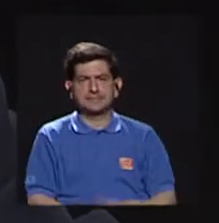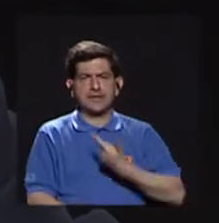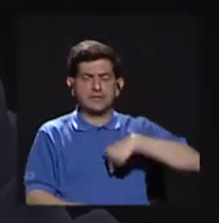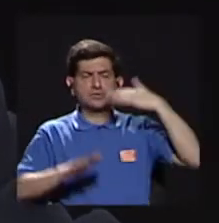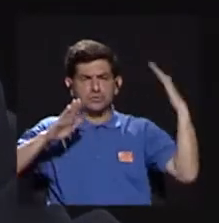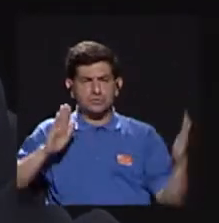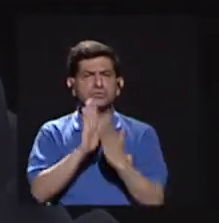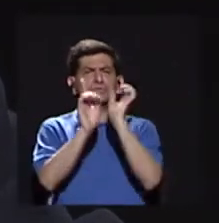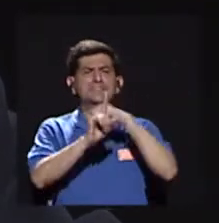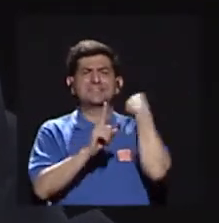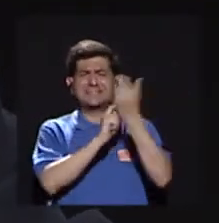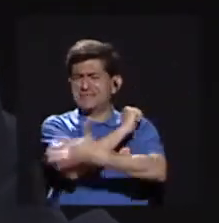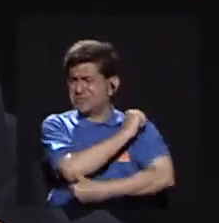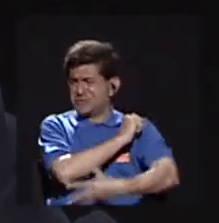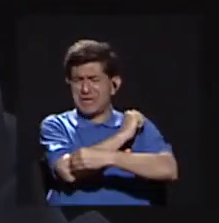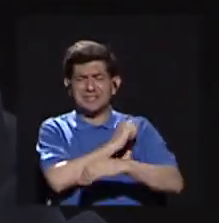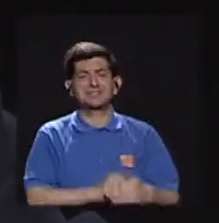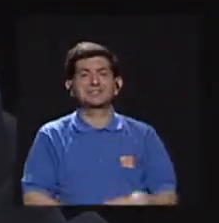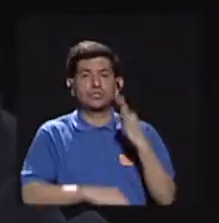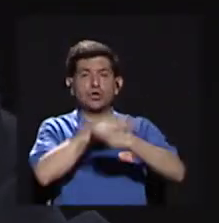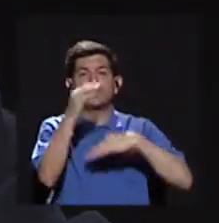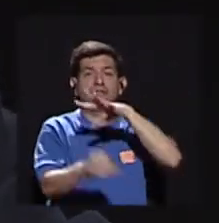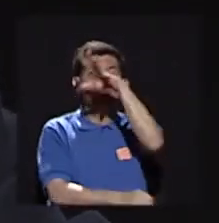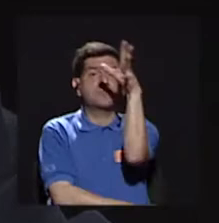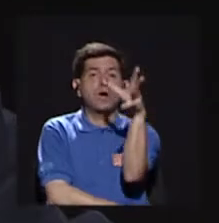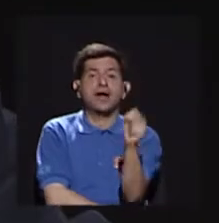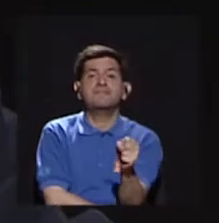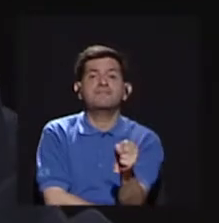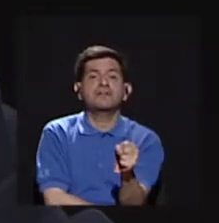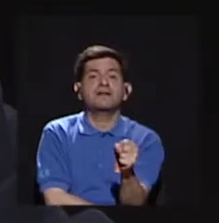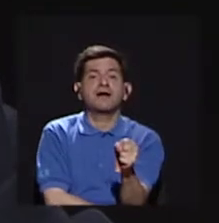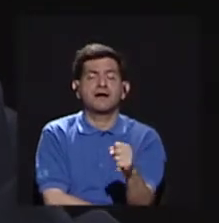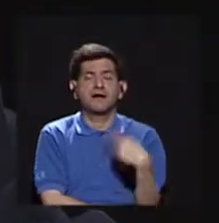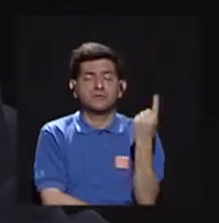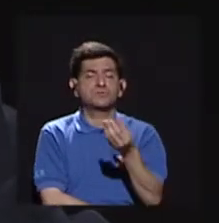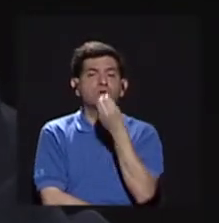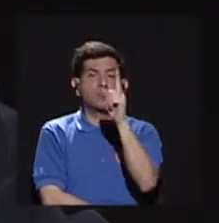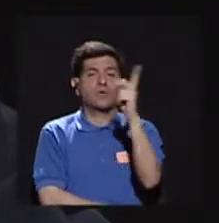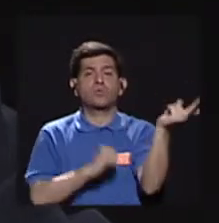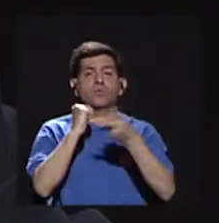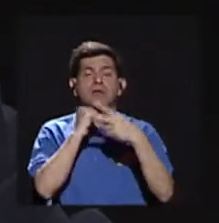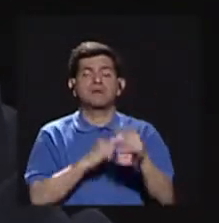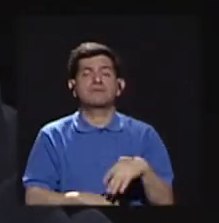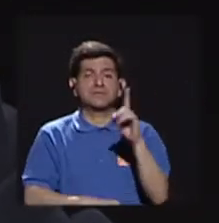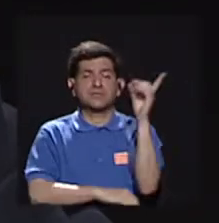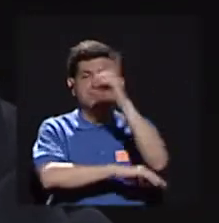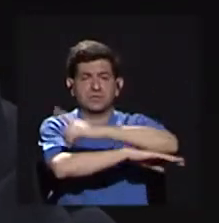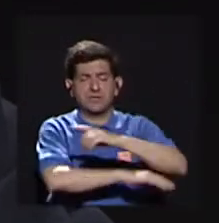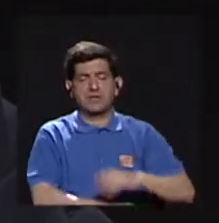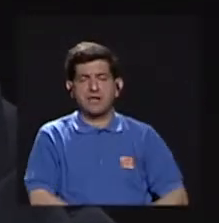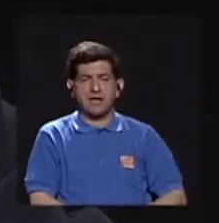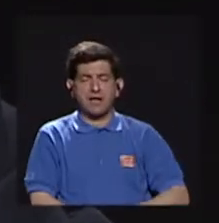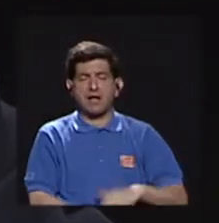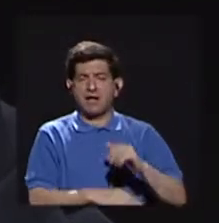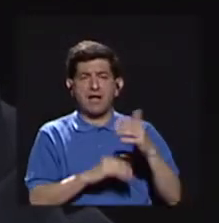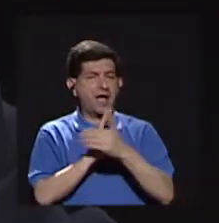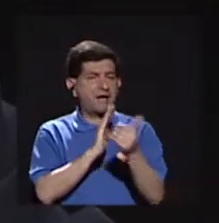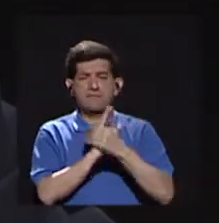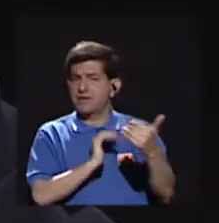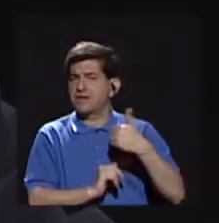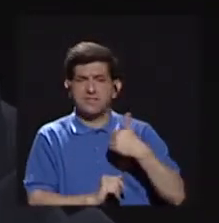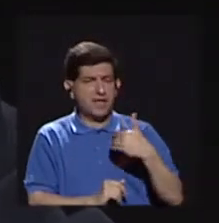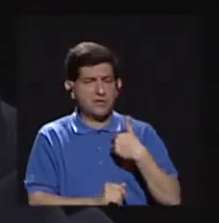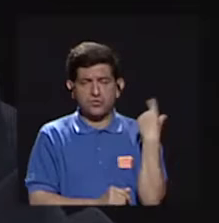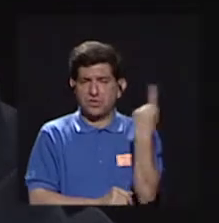enfrentando situaciones de pobreza africana donde sólo se come una vez al día donde no hay capacidad más